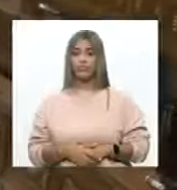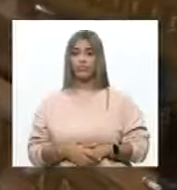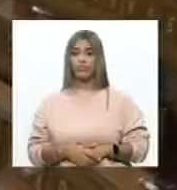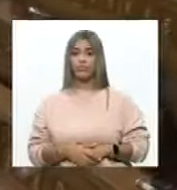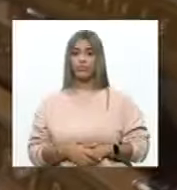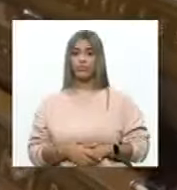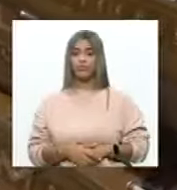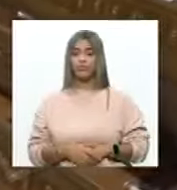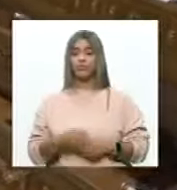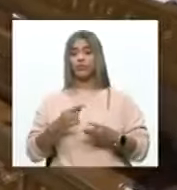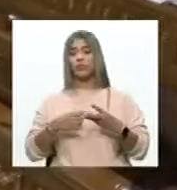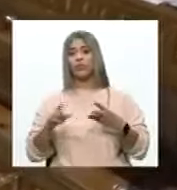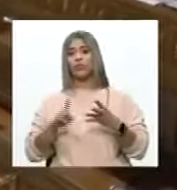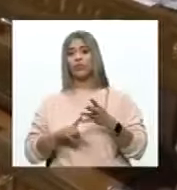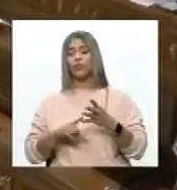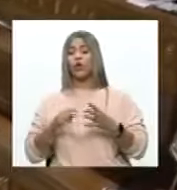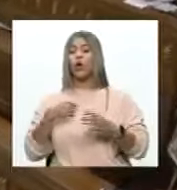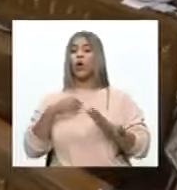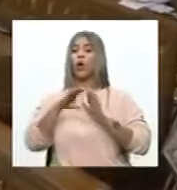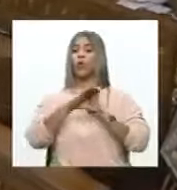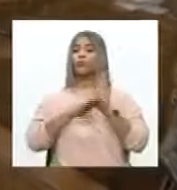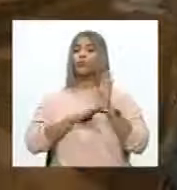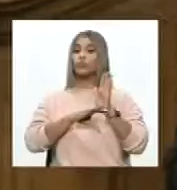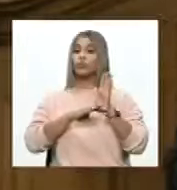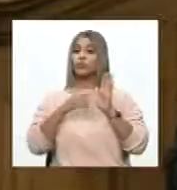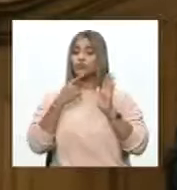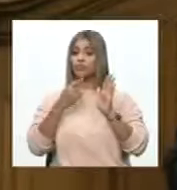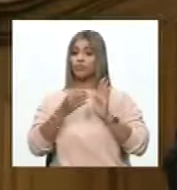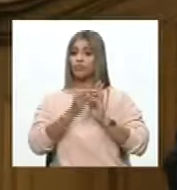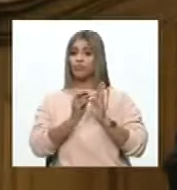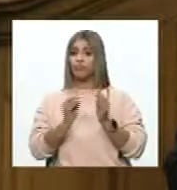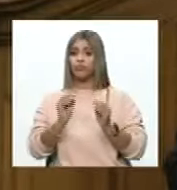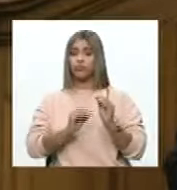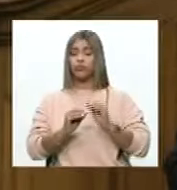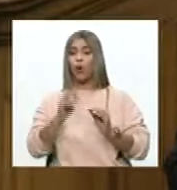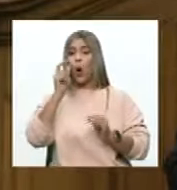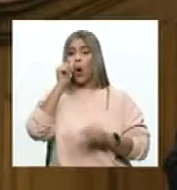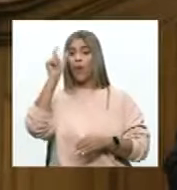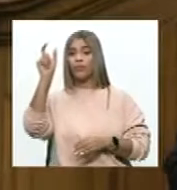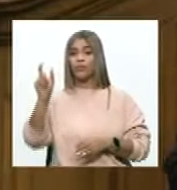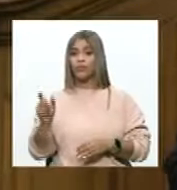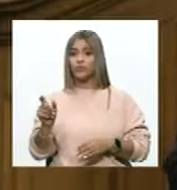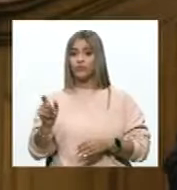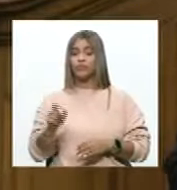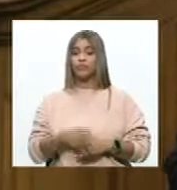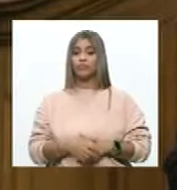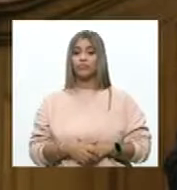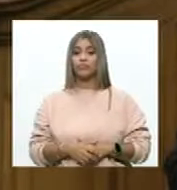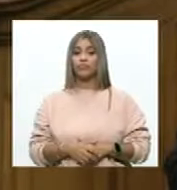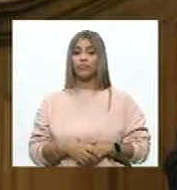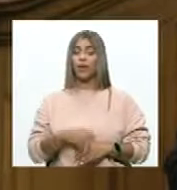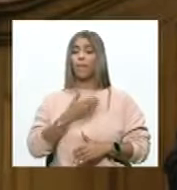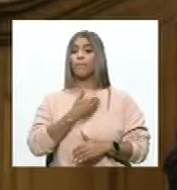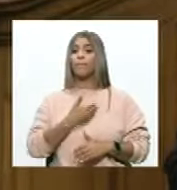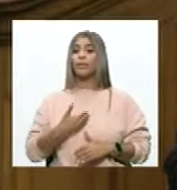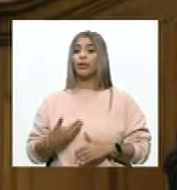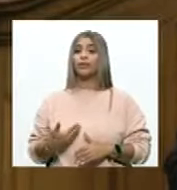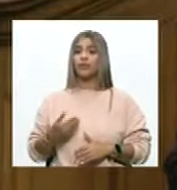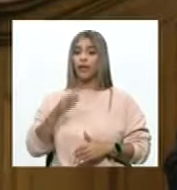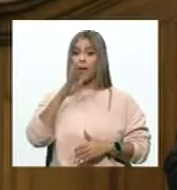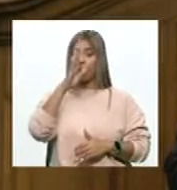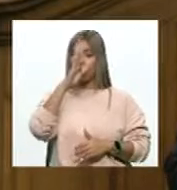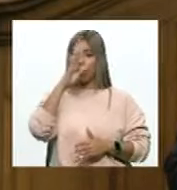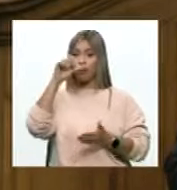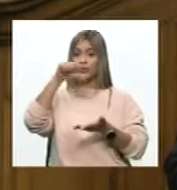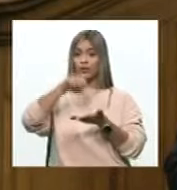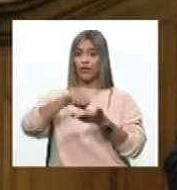secretaria. Siguiente punto. Comunicación suscrita por el ciudadano Calixto José Ortega Sánchez, presidente del Banco